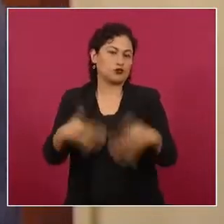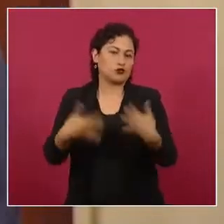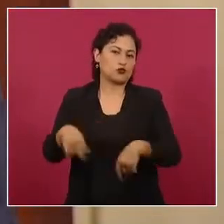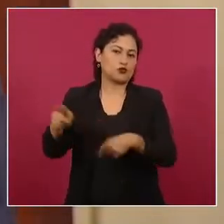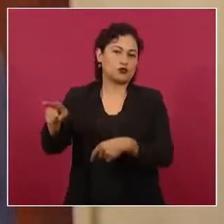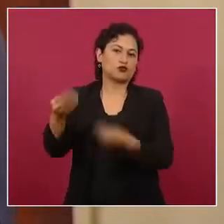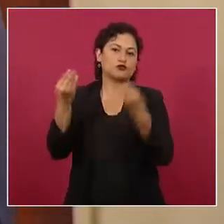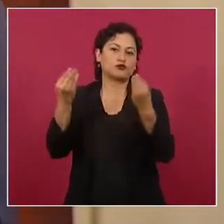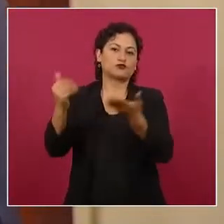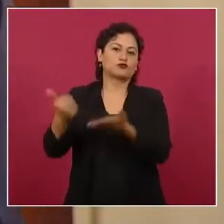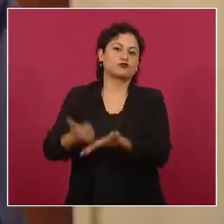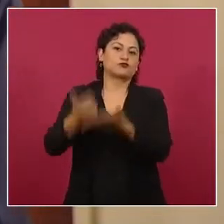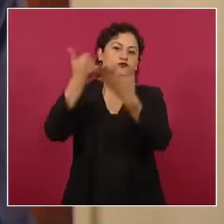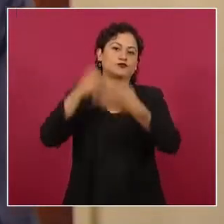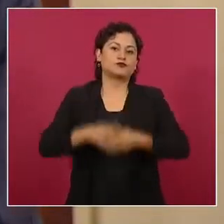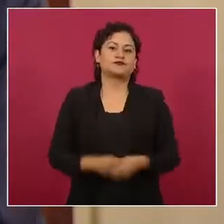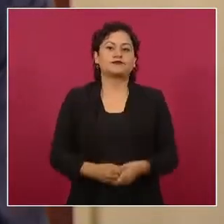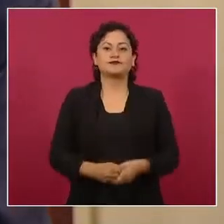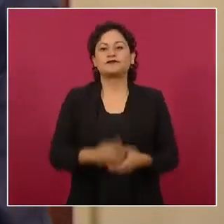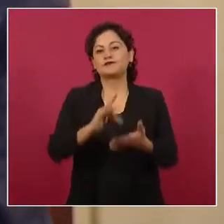Muchas gracias.